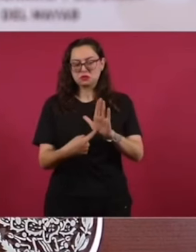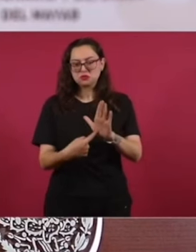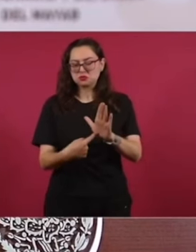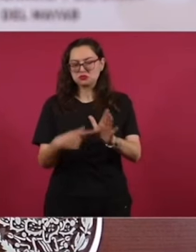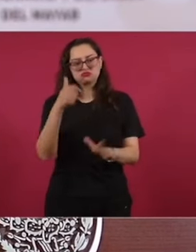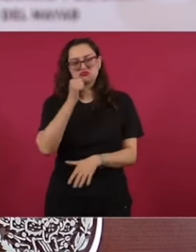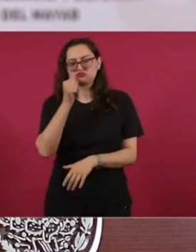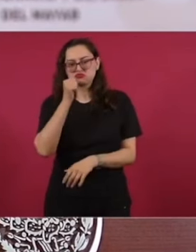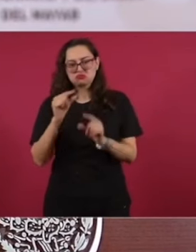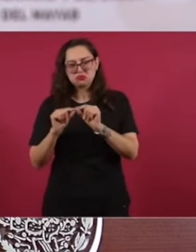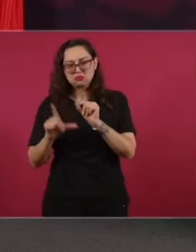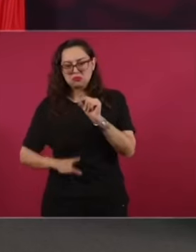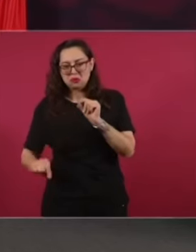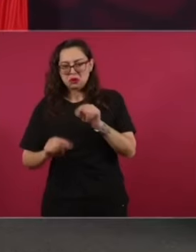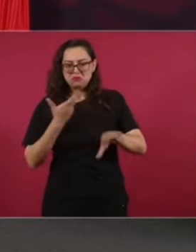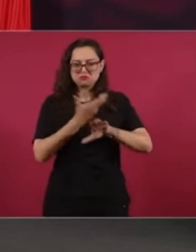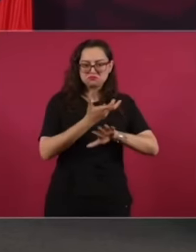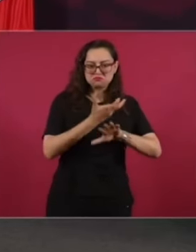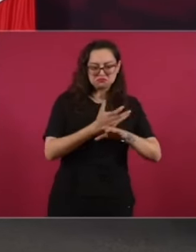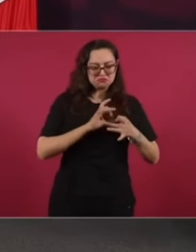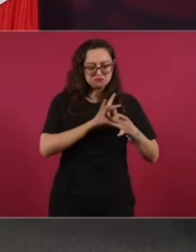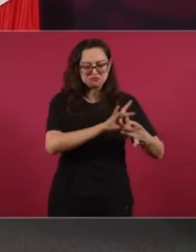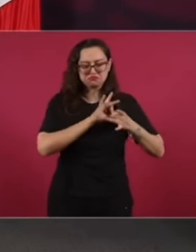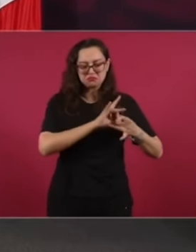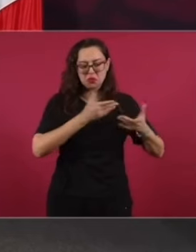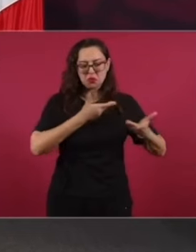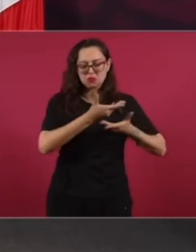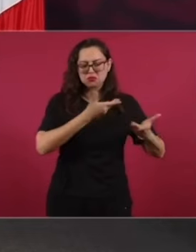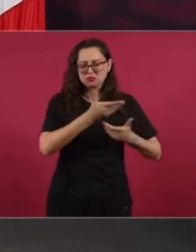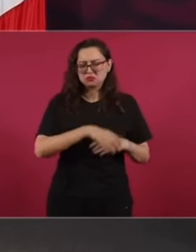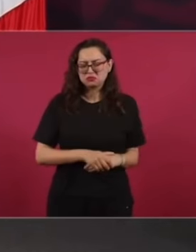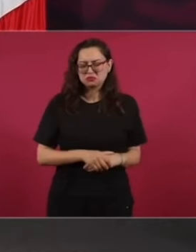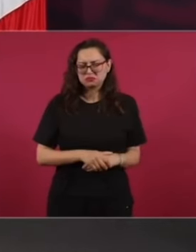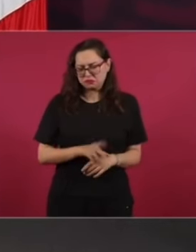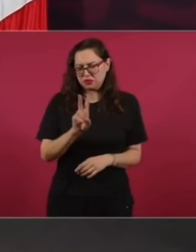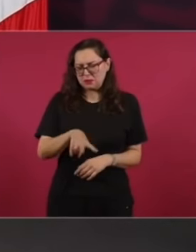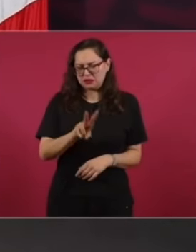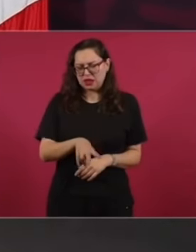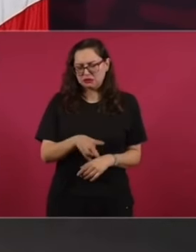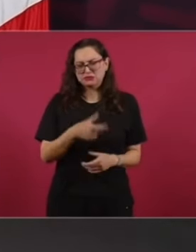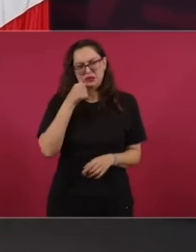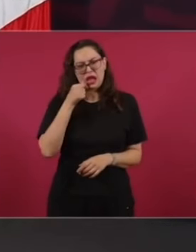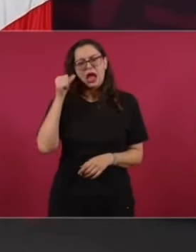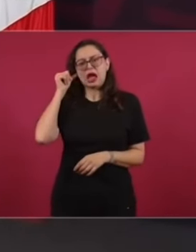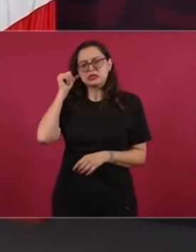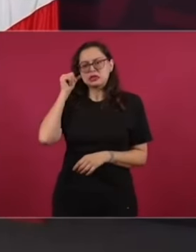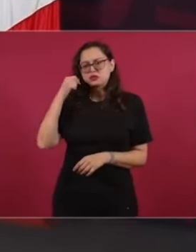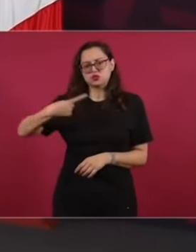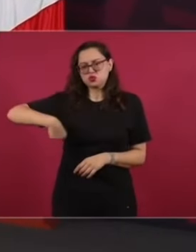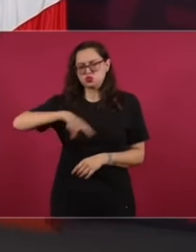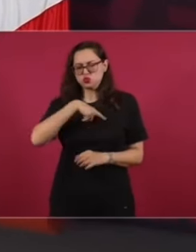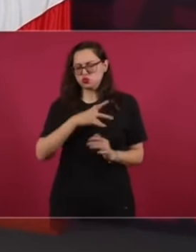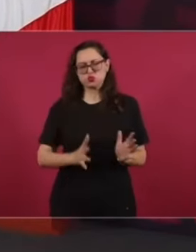en este caso específico, no haya participado ni la Secretaría de la Defensa,